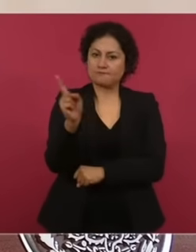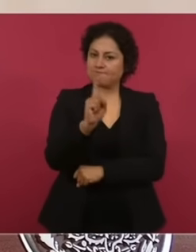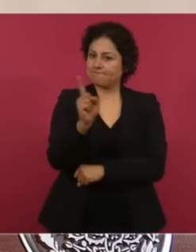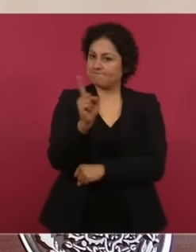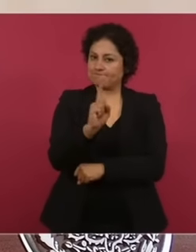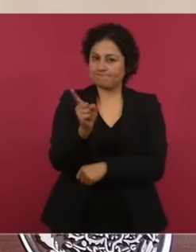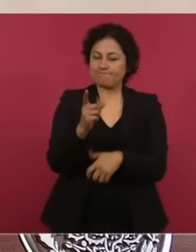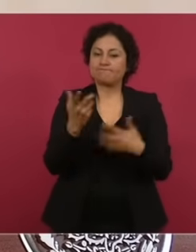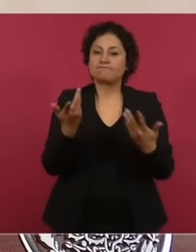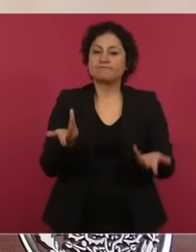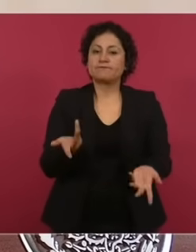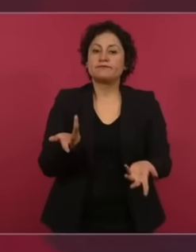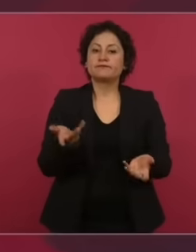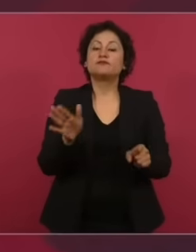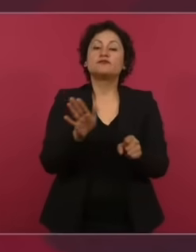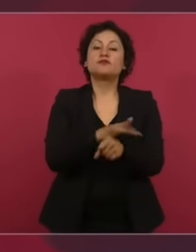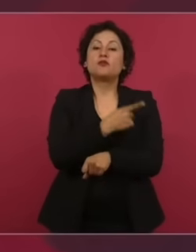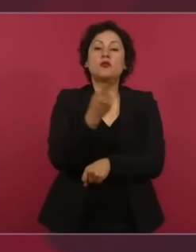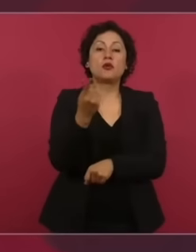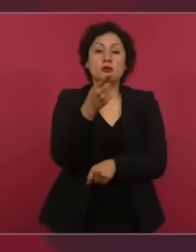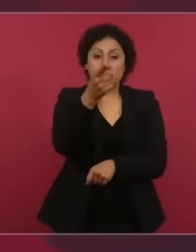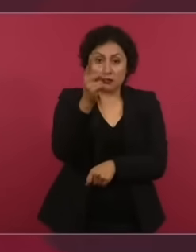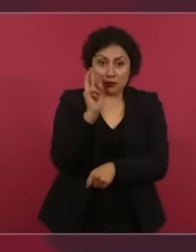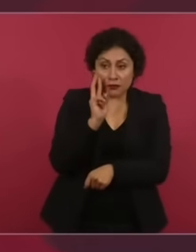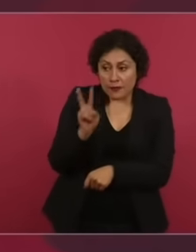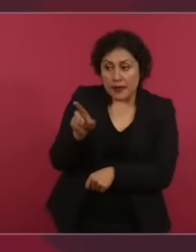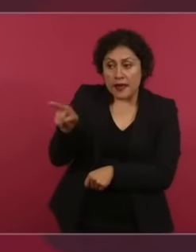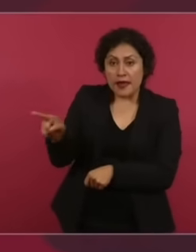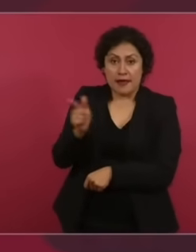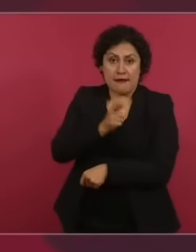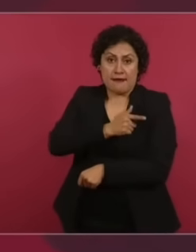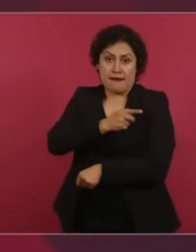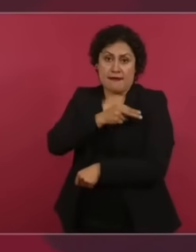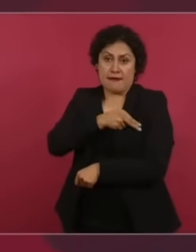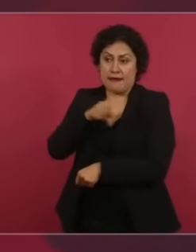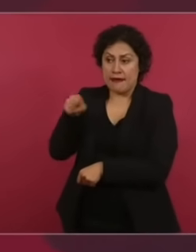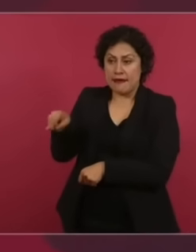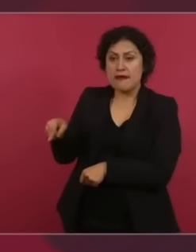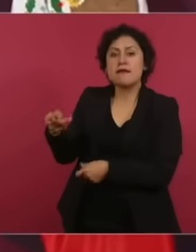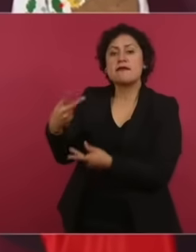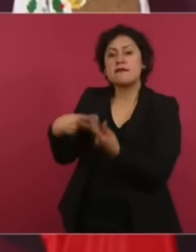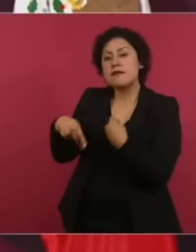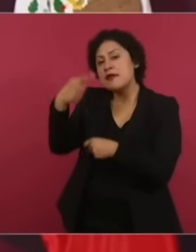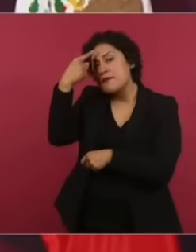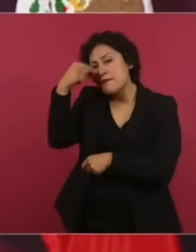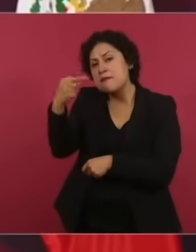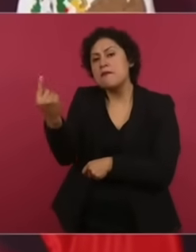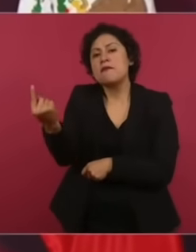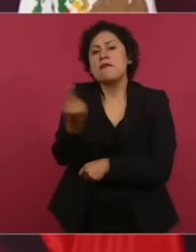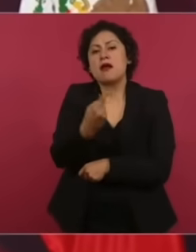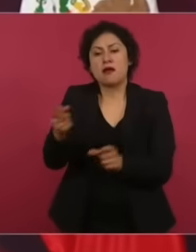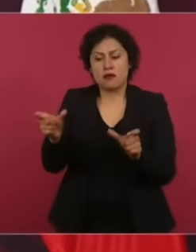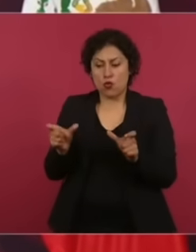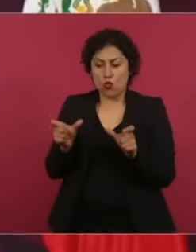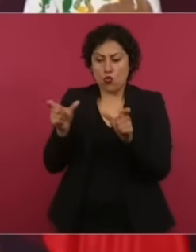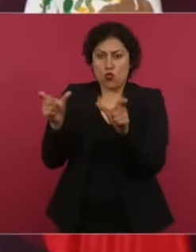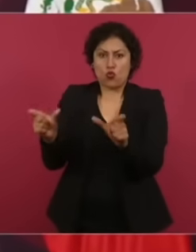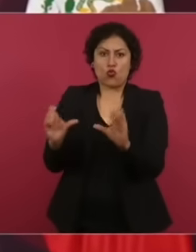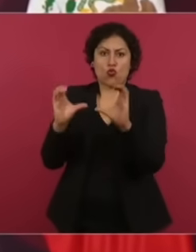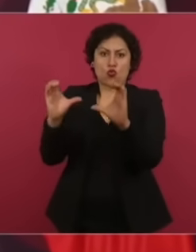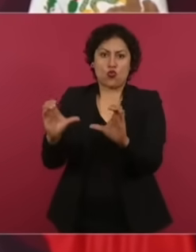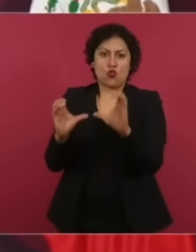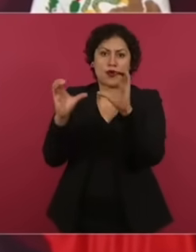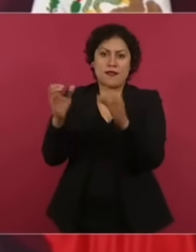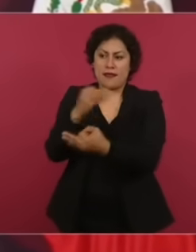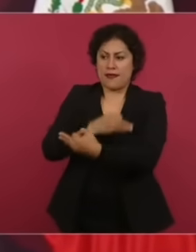que si hay presencia de la Guardia Nacional es para cuidar al pueblo, no para reprimir al